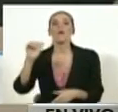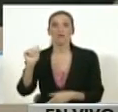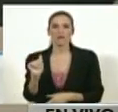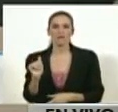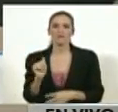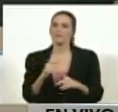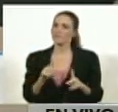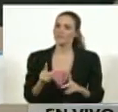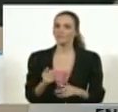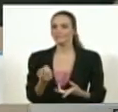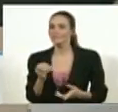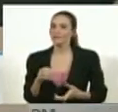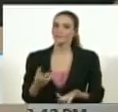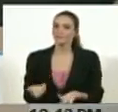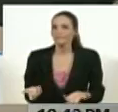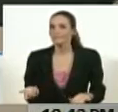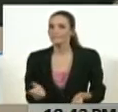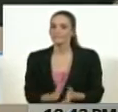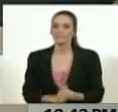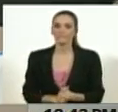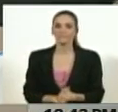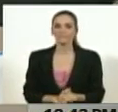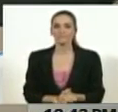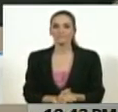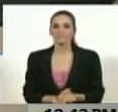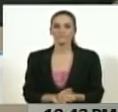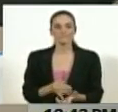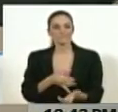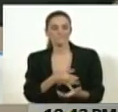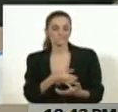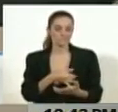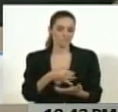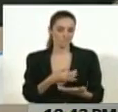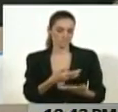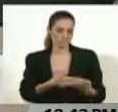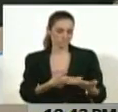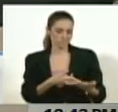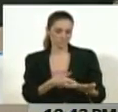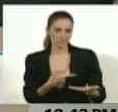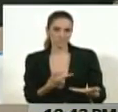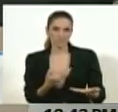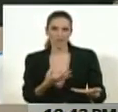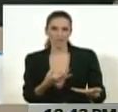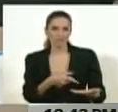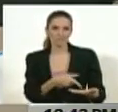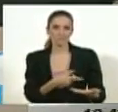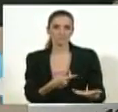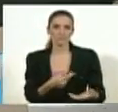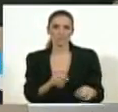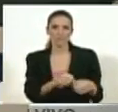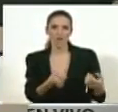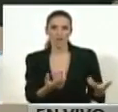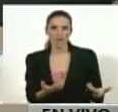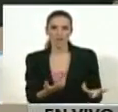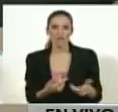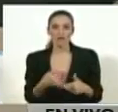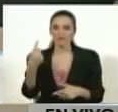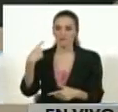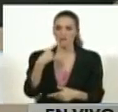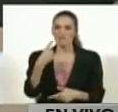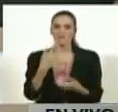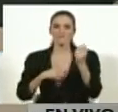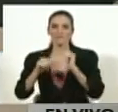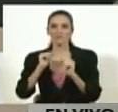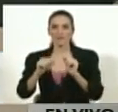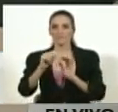visto ha estado más en el en el tinte en el papel que en la realidad y ayer Venezuela ejerció defensa